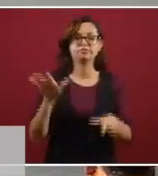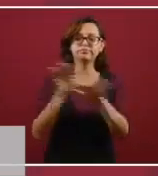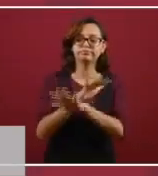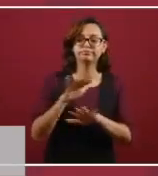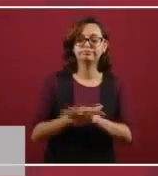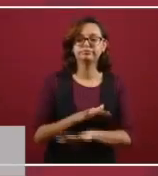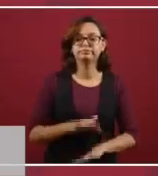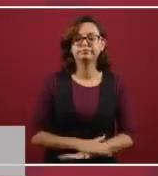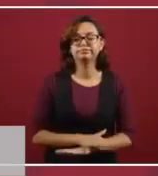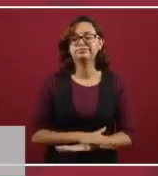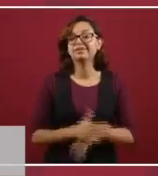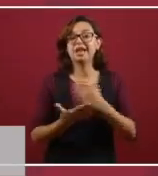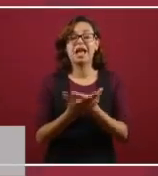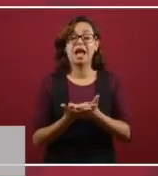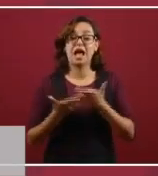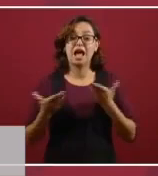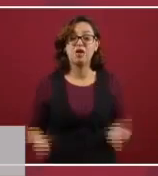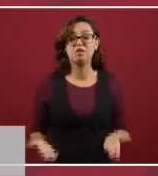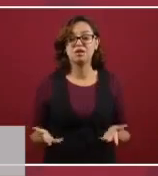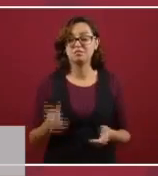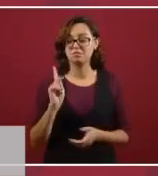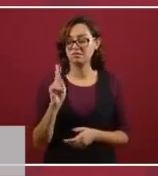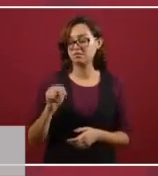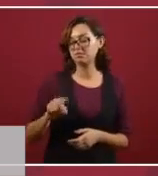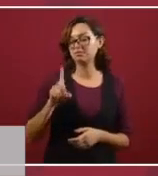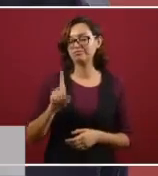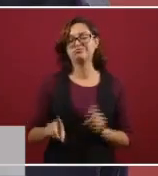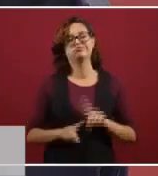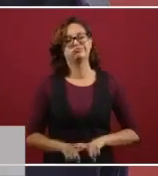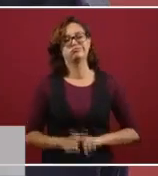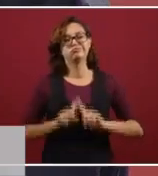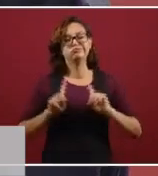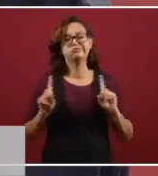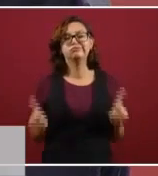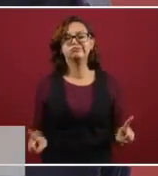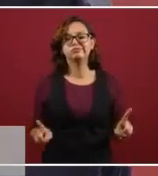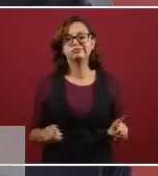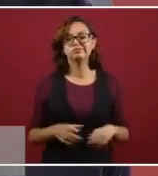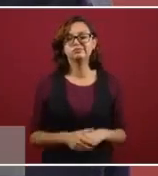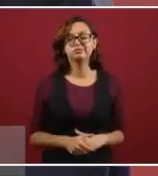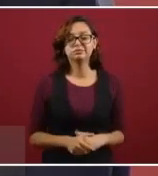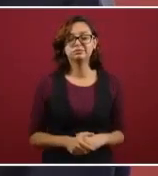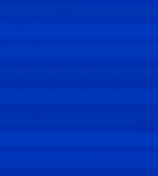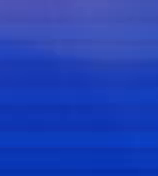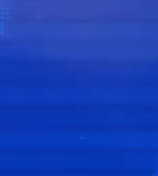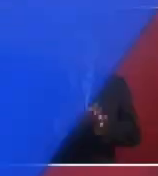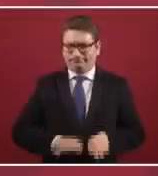Lamenta que 3 militares originarios de Veracruz perdieran la vida en una emboscada en la Sierra de Guerrero.